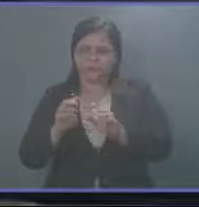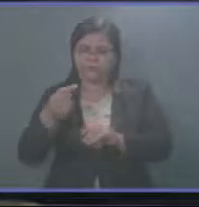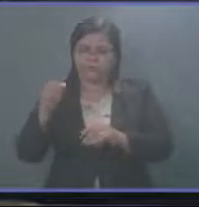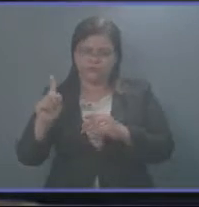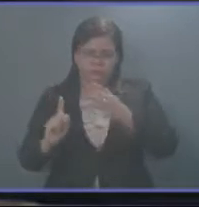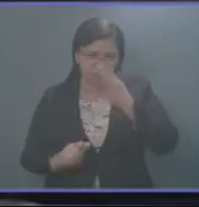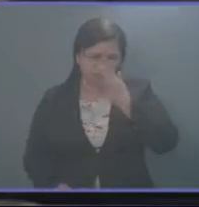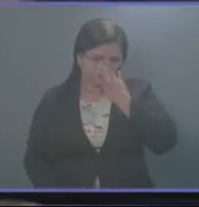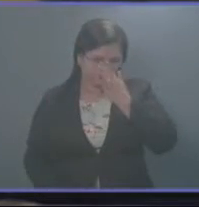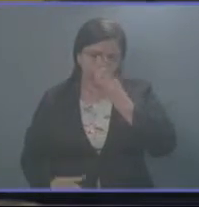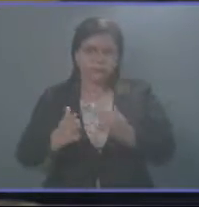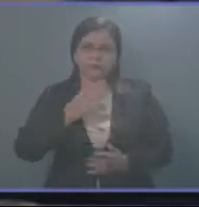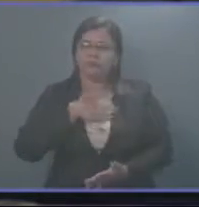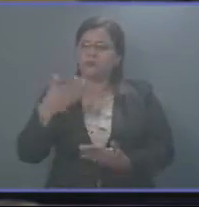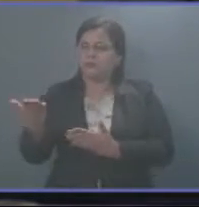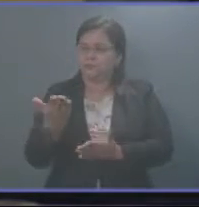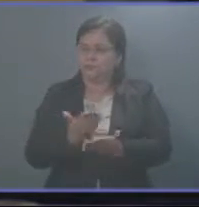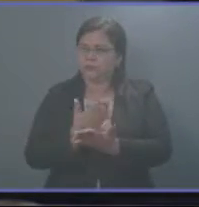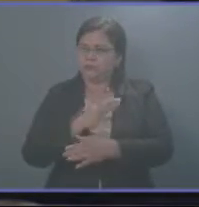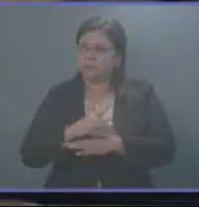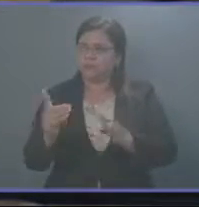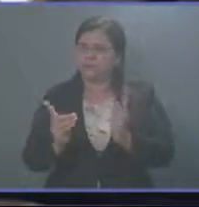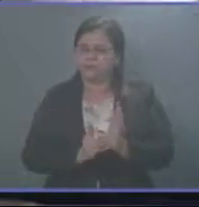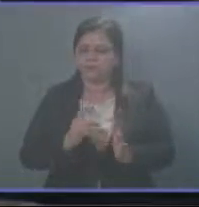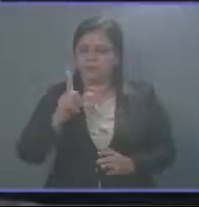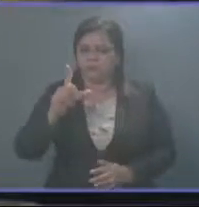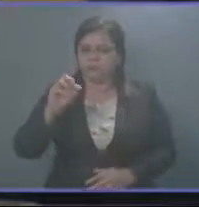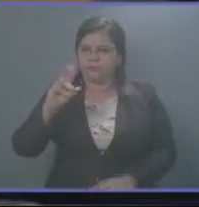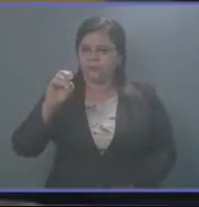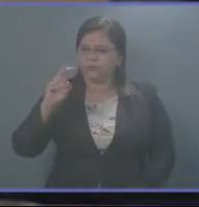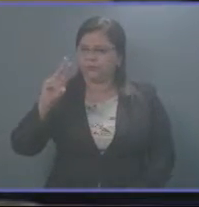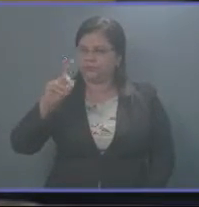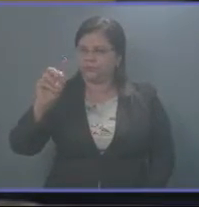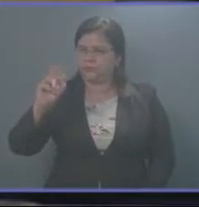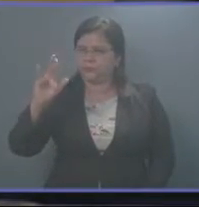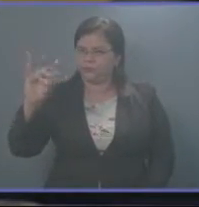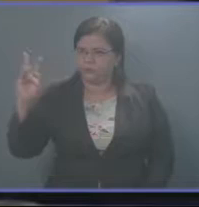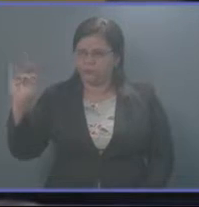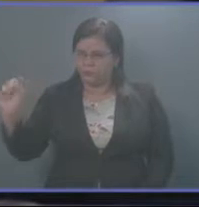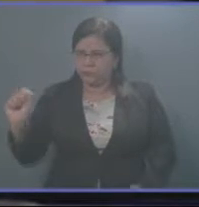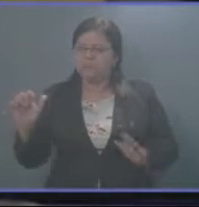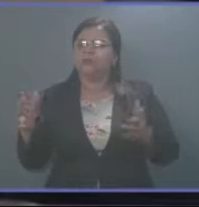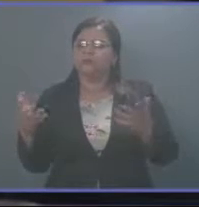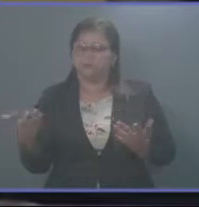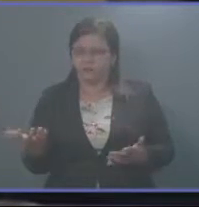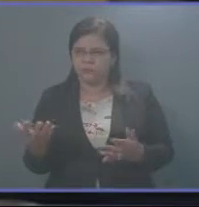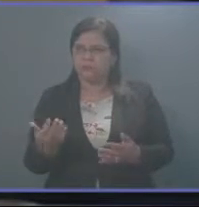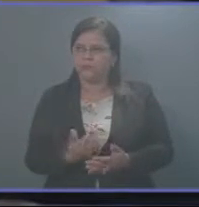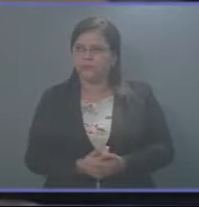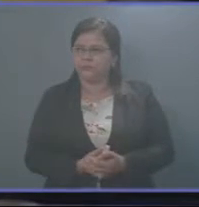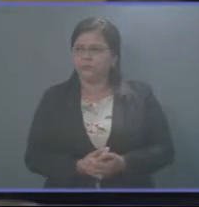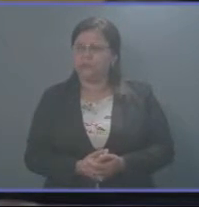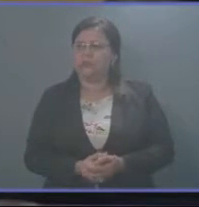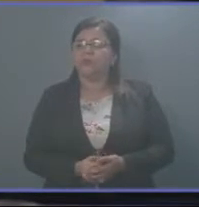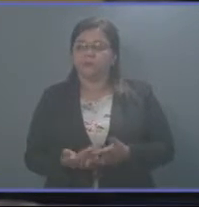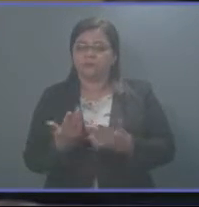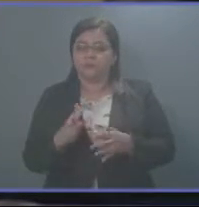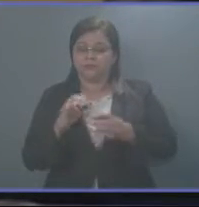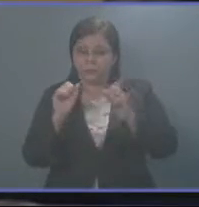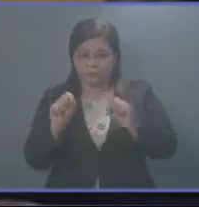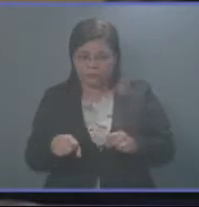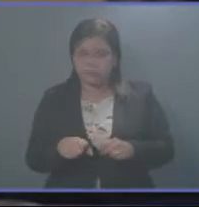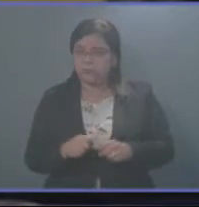1332-10-2019-1, que contiene iniciativa del diputado Lorenzo Rivas Echeverría, en el sentido se apruebe el nuevo decreto legislativo conteniendo